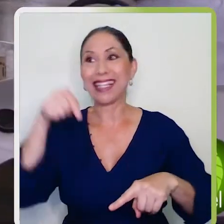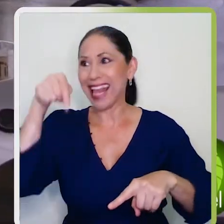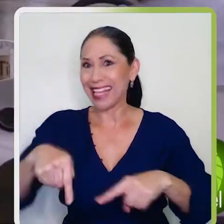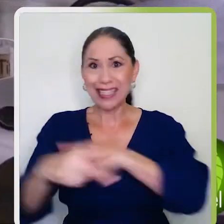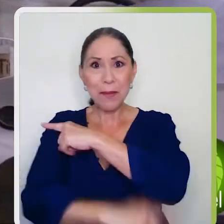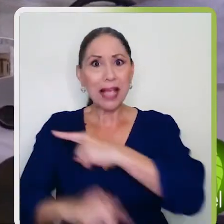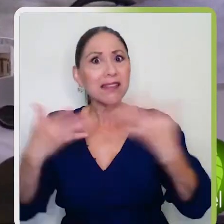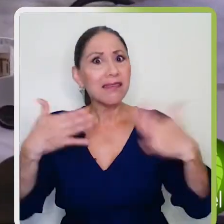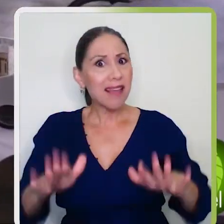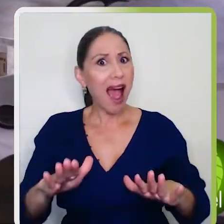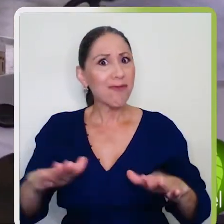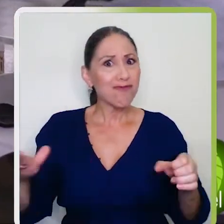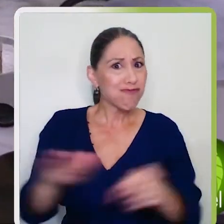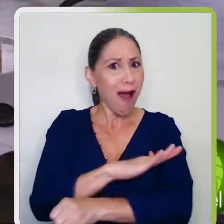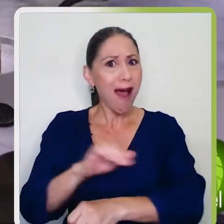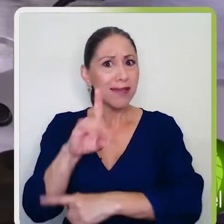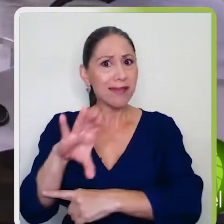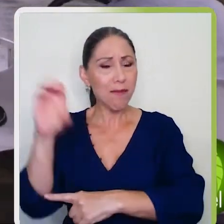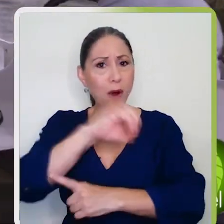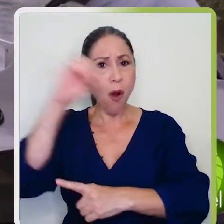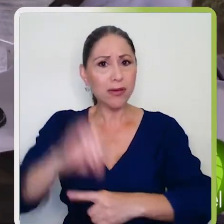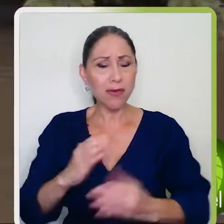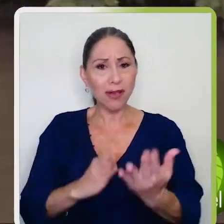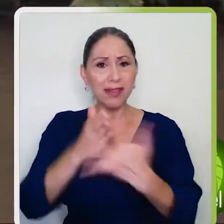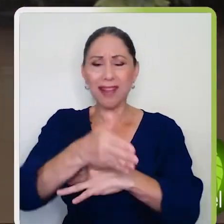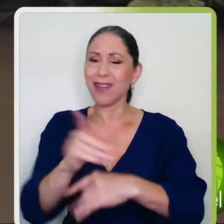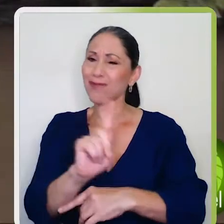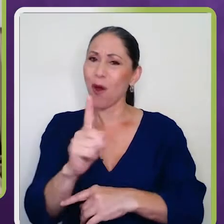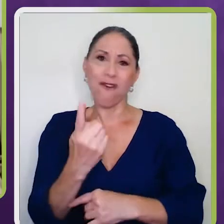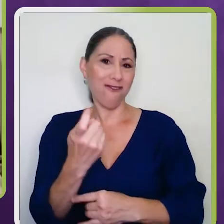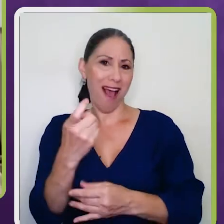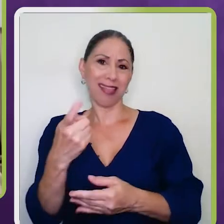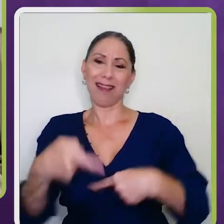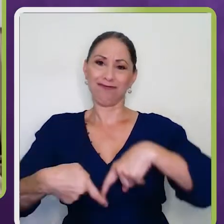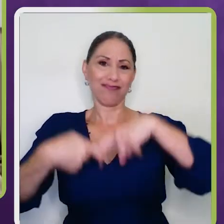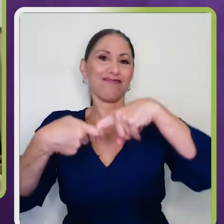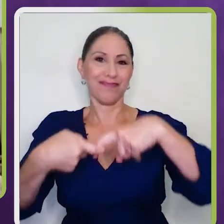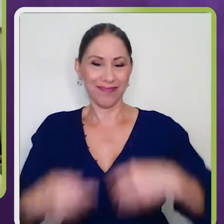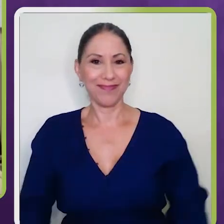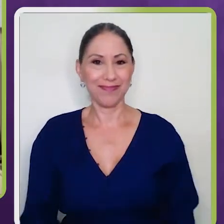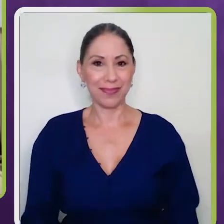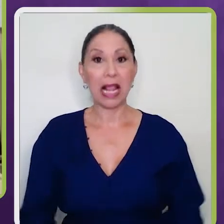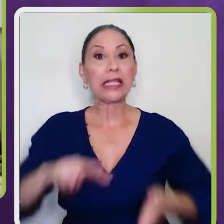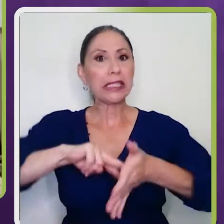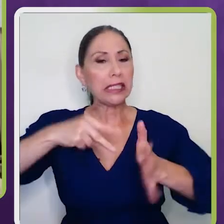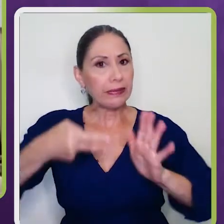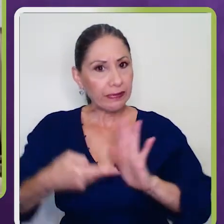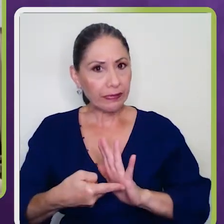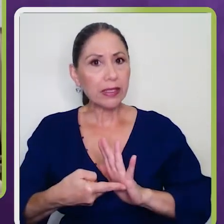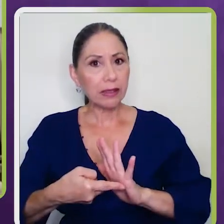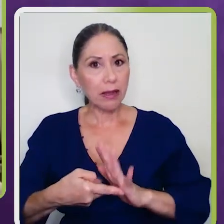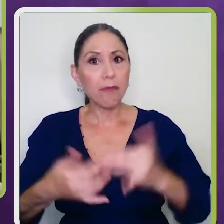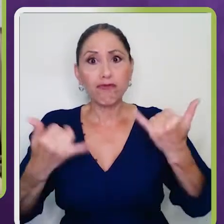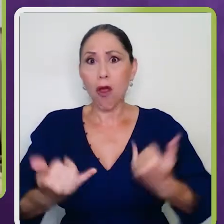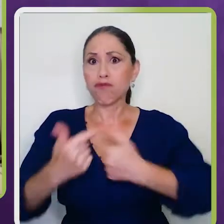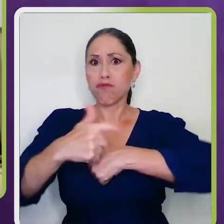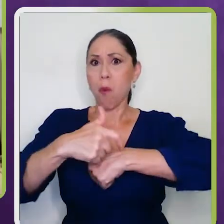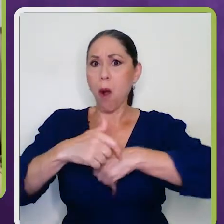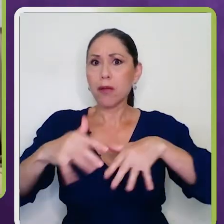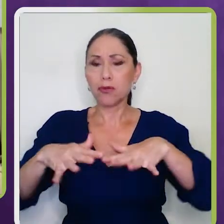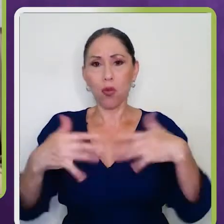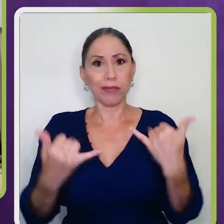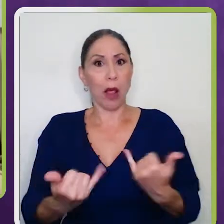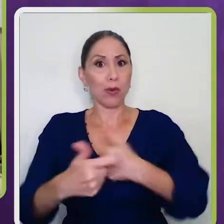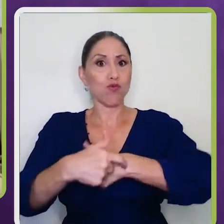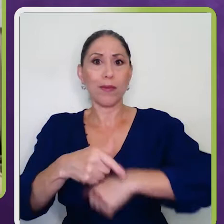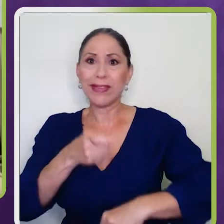destino 100% accesible, todavía nos falta mucho que continuar haciendo. Esto significa, ¿verdad?, en un momento en el que estamos, que es